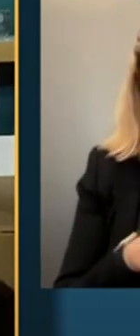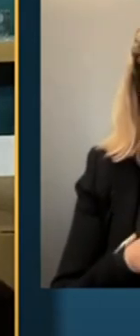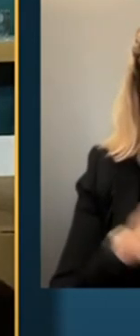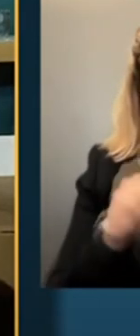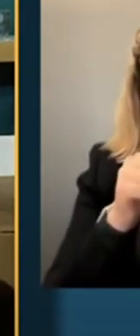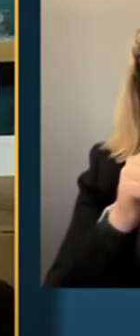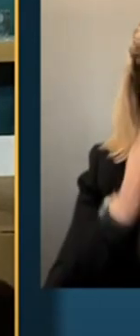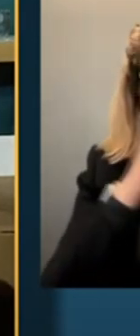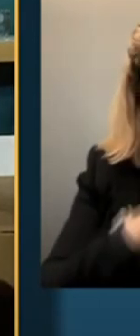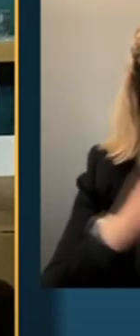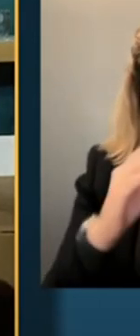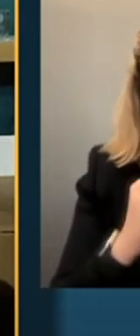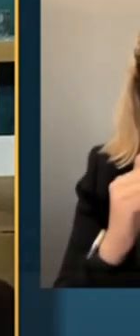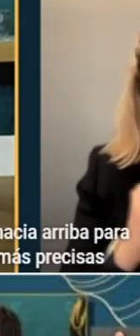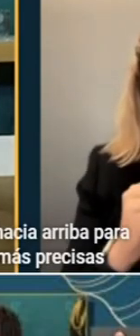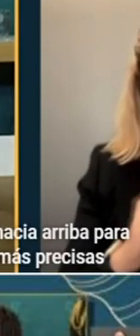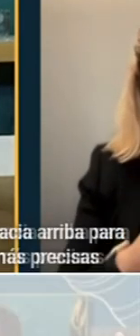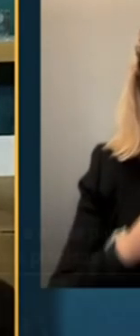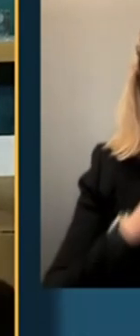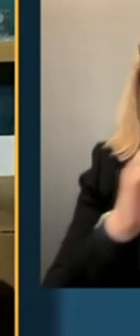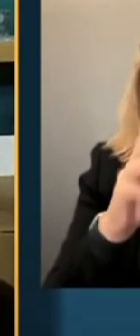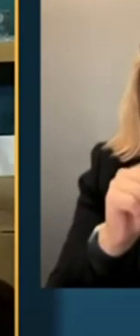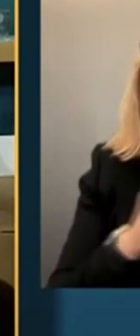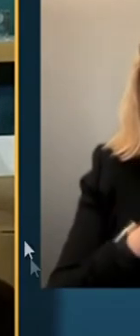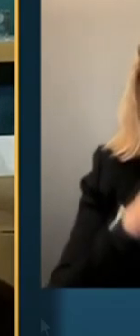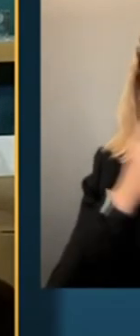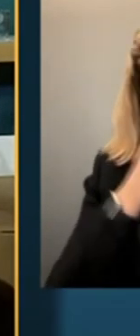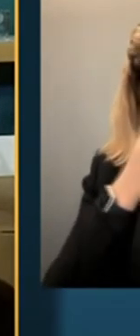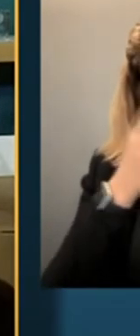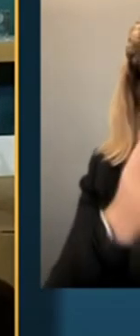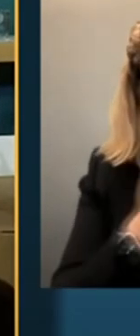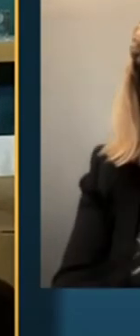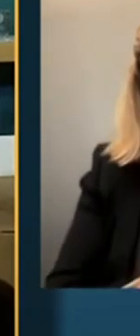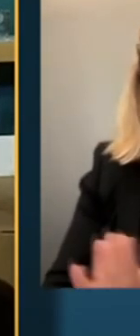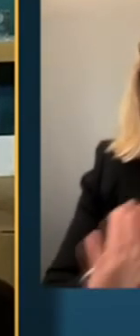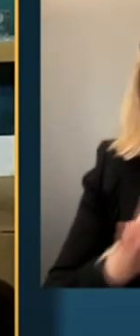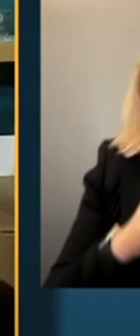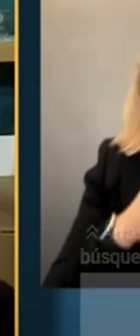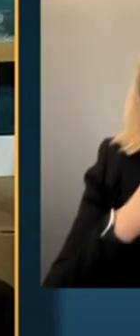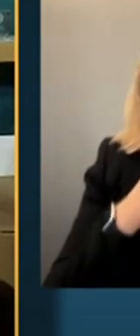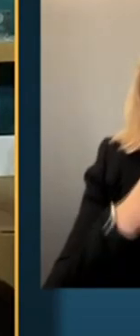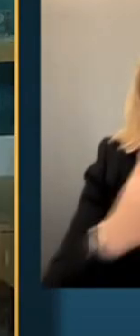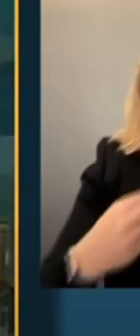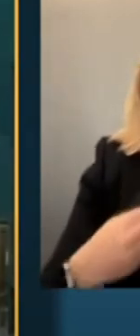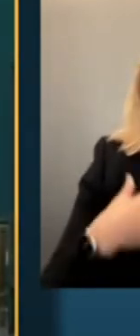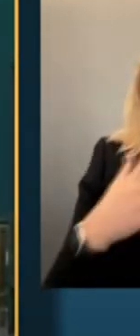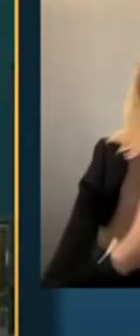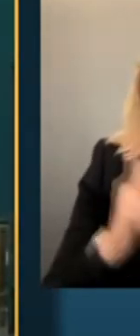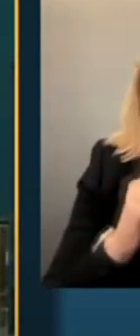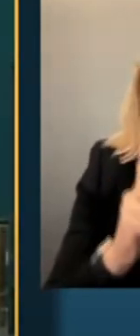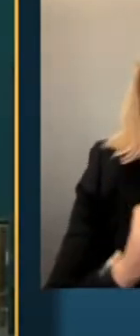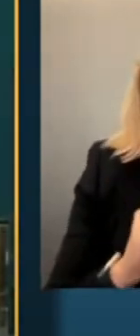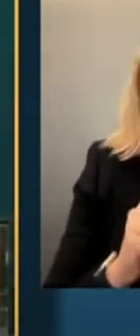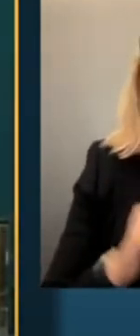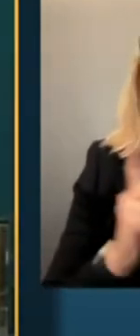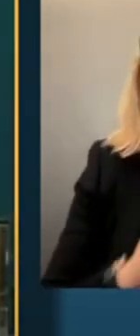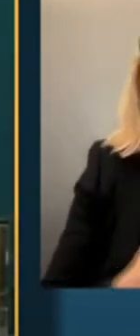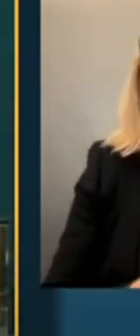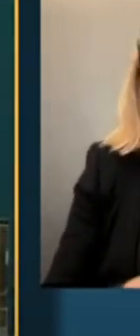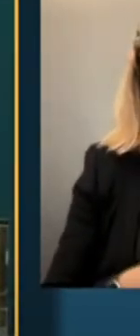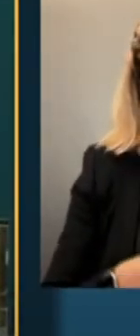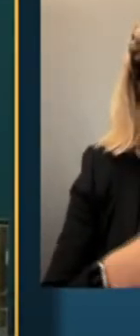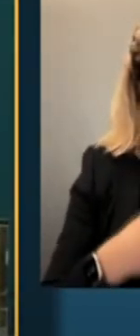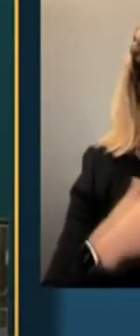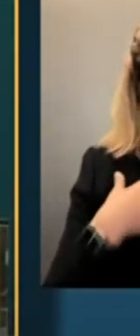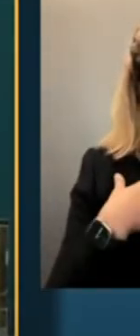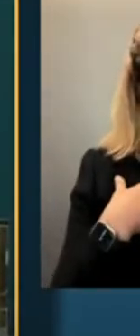el trabajo como promotora de los derechos de los pueblos indígenas de Costa Rica desde marzo de 2007 el departamento de estado de Estados